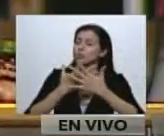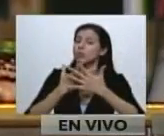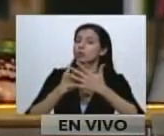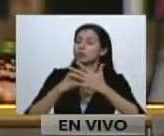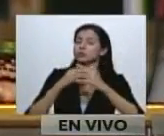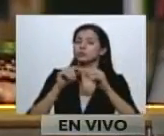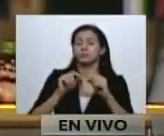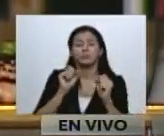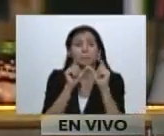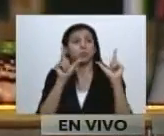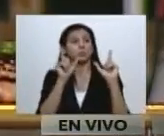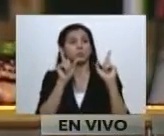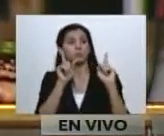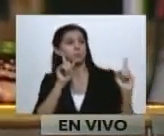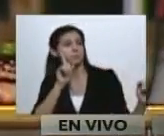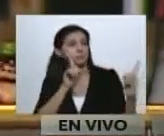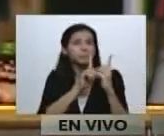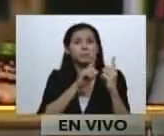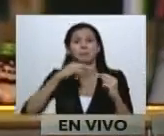pronto, papá,